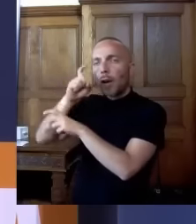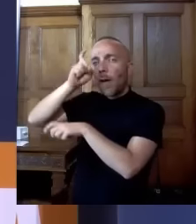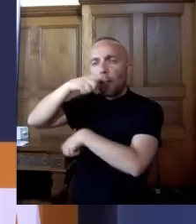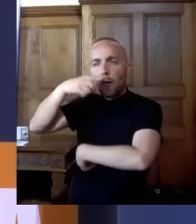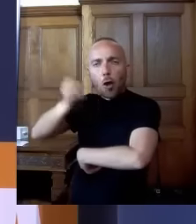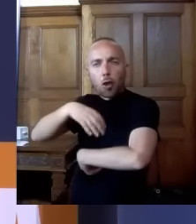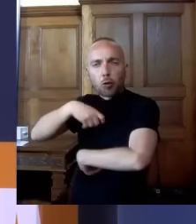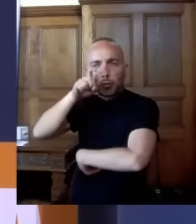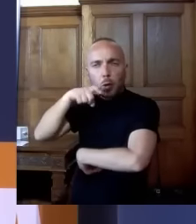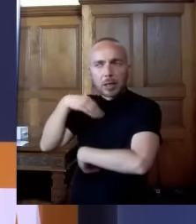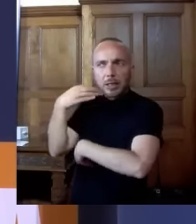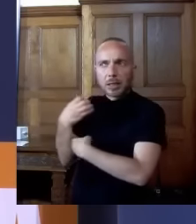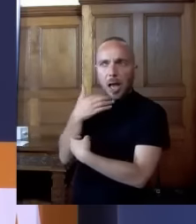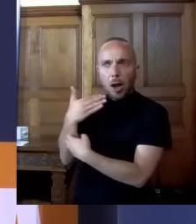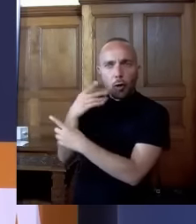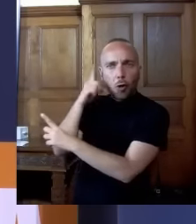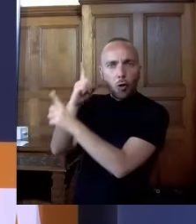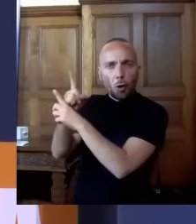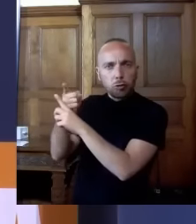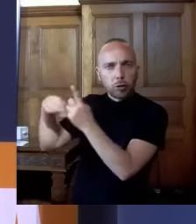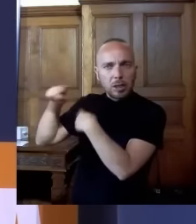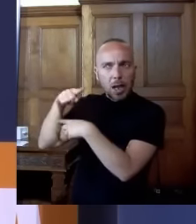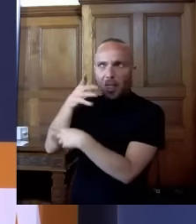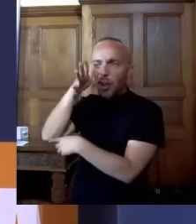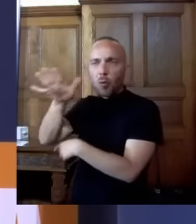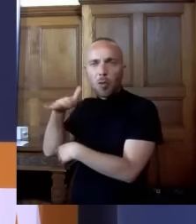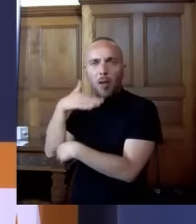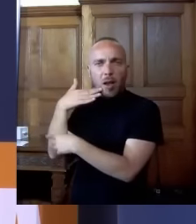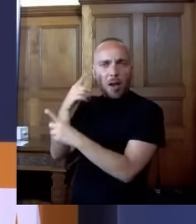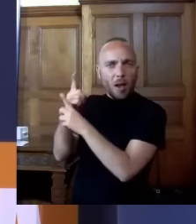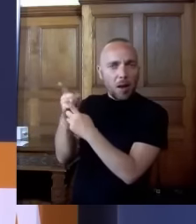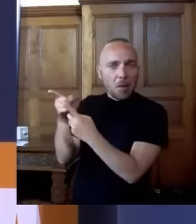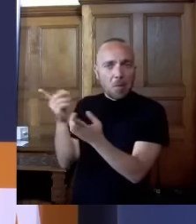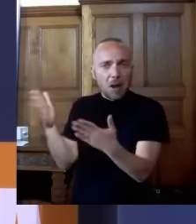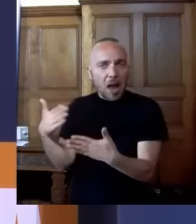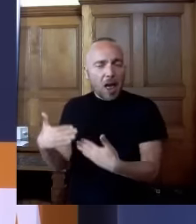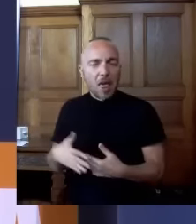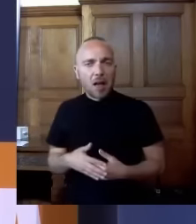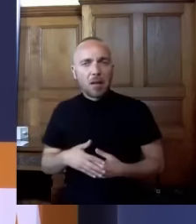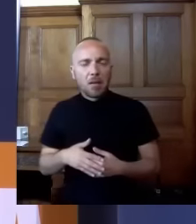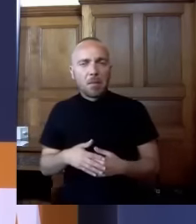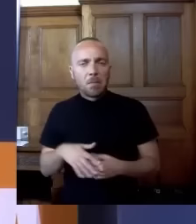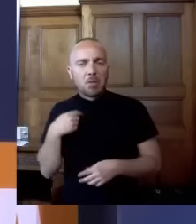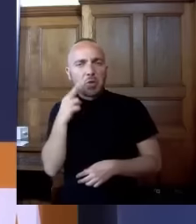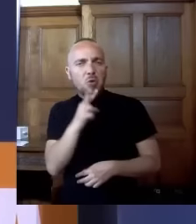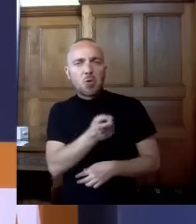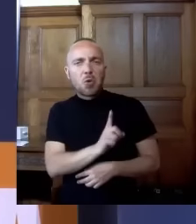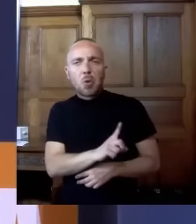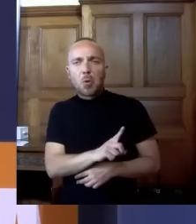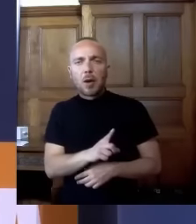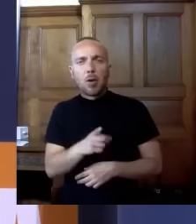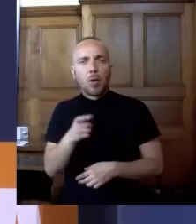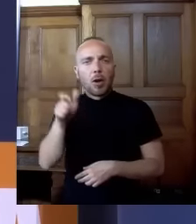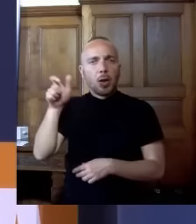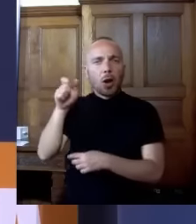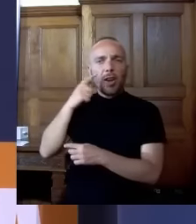borrat fun putren joera salaten eta kontra egiten nik ez ditut ikusten gait